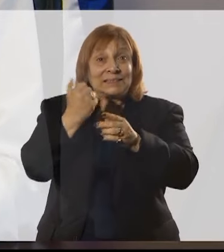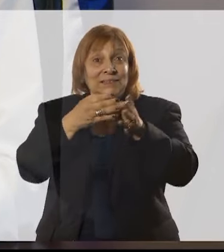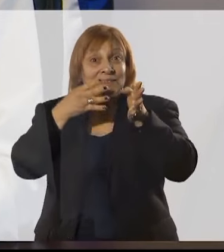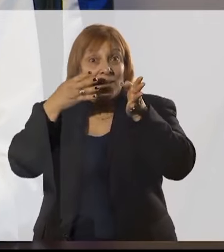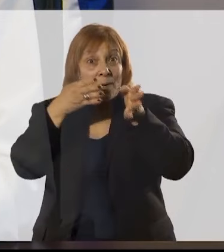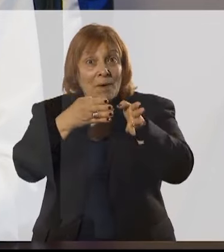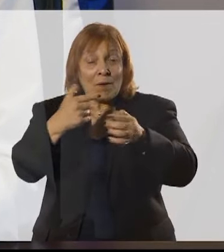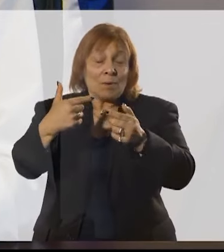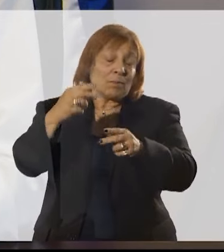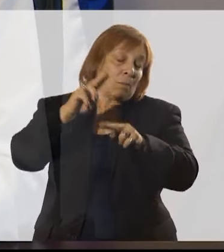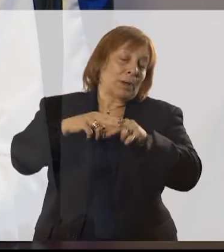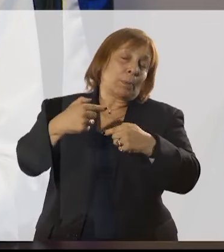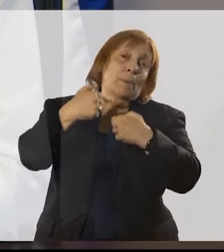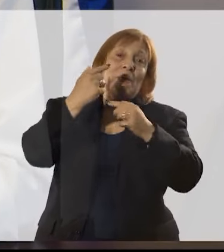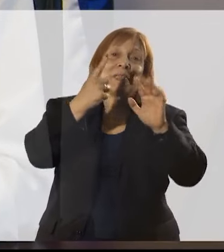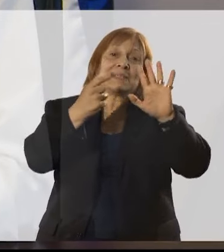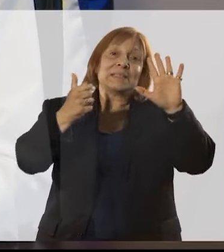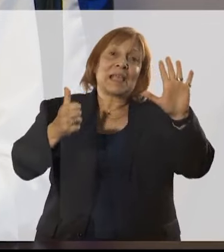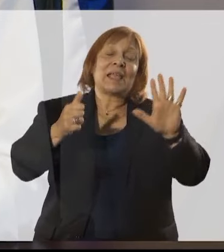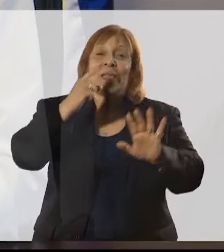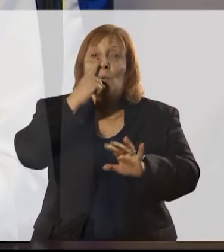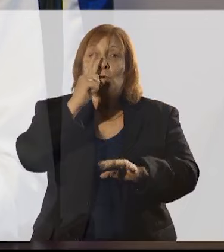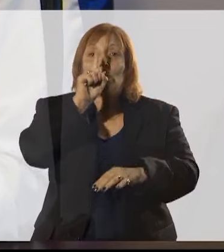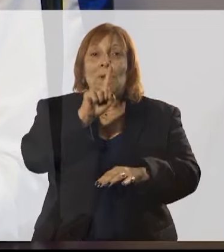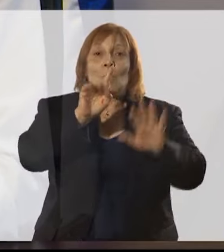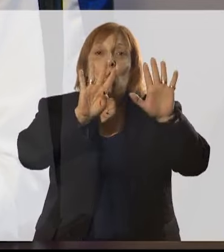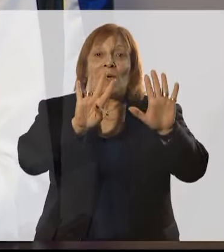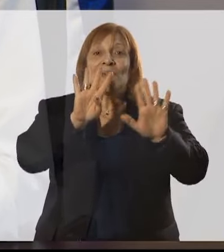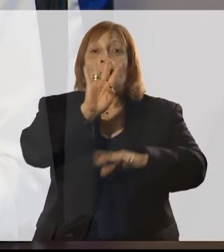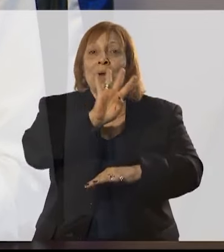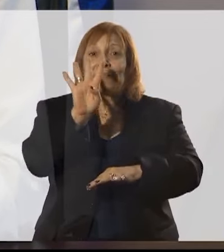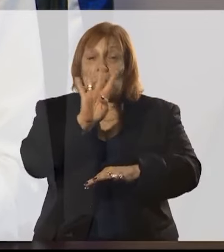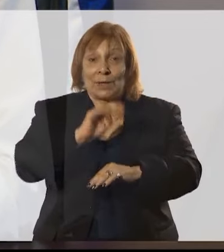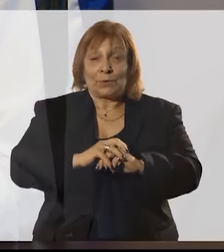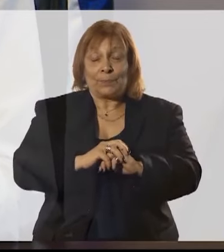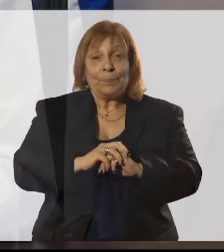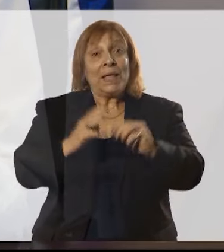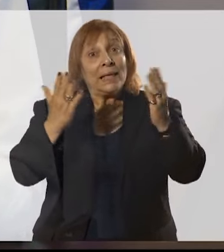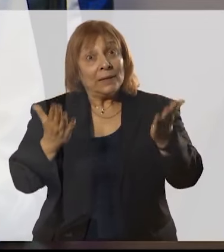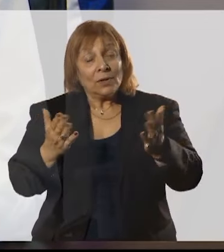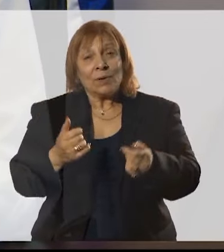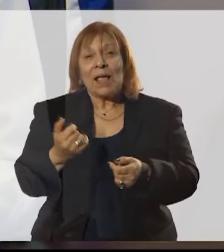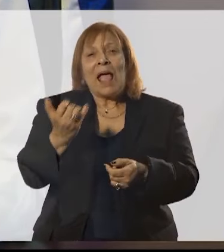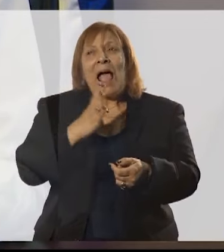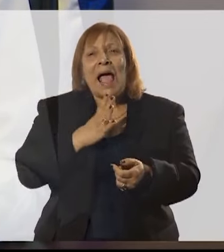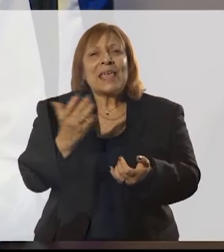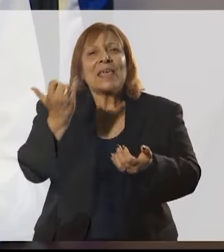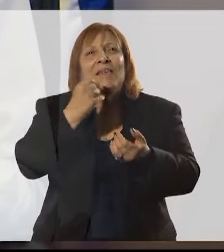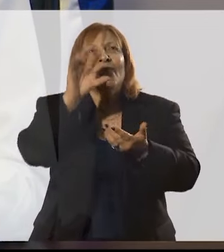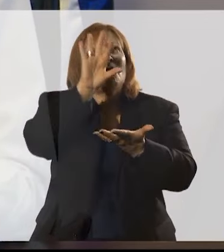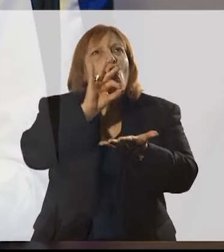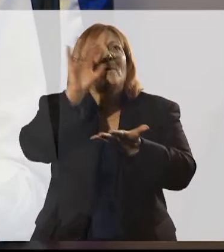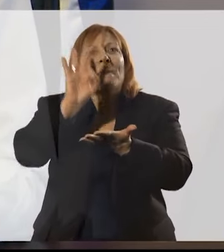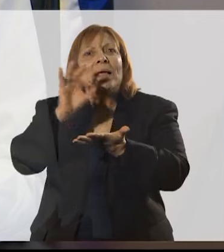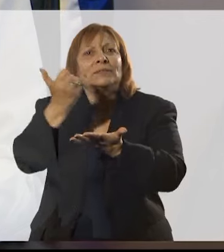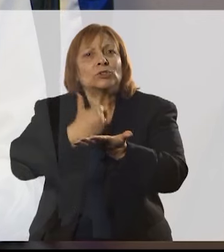de ser fusilado el 16 de junio de 1944 al juzgar por muchos datos